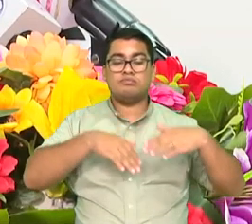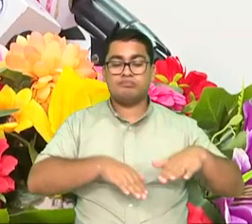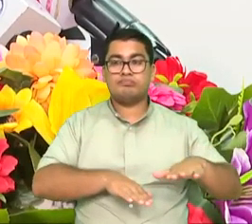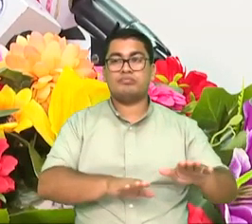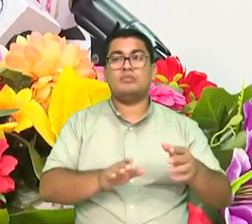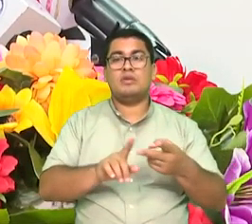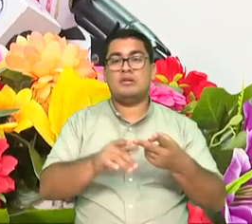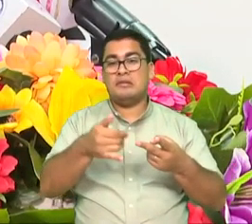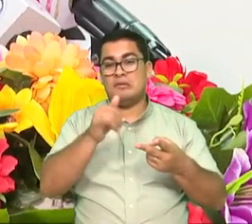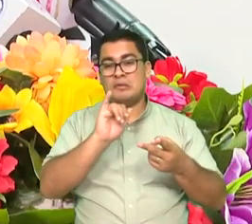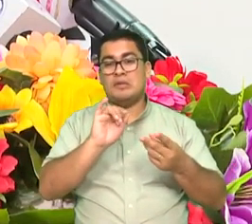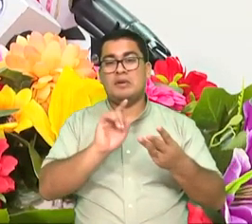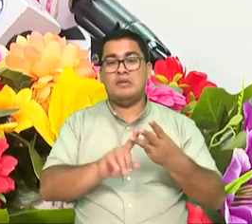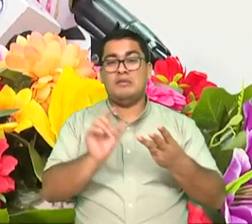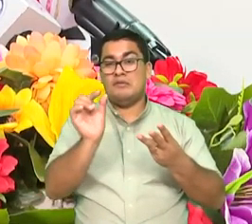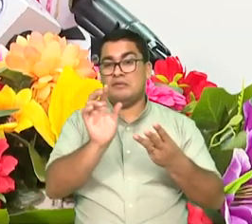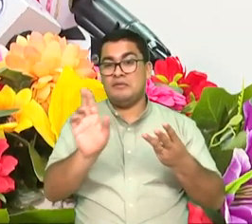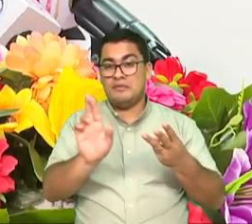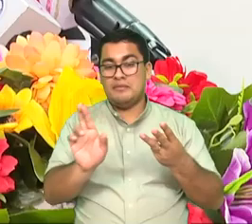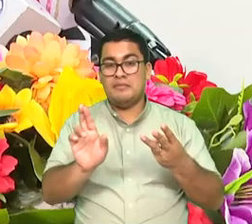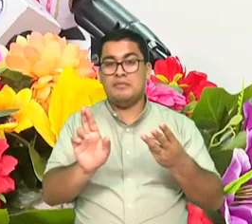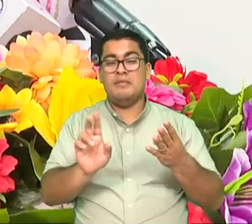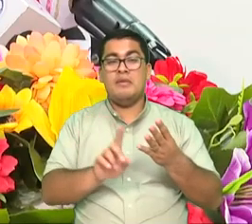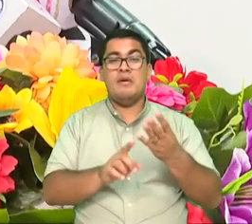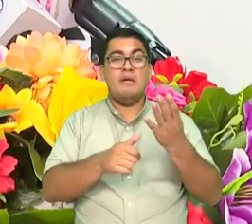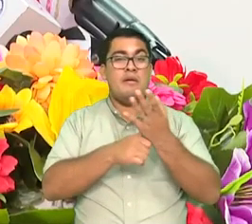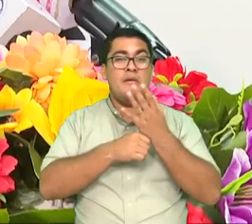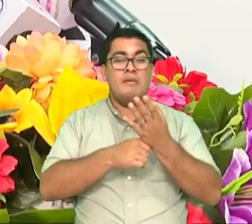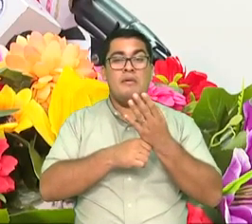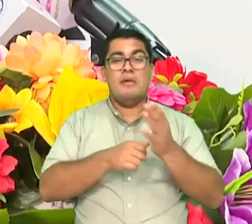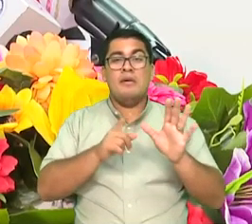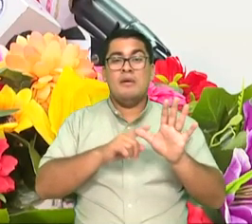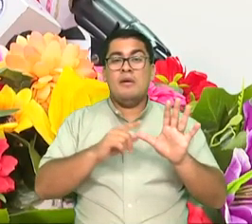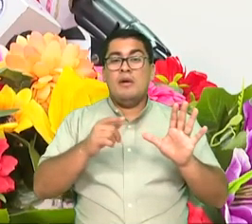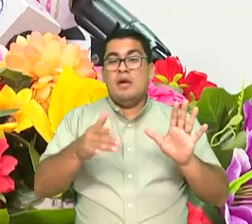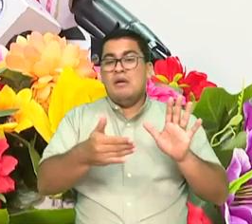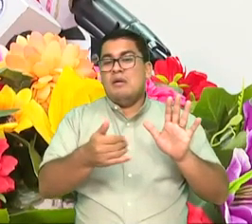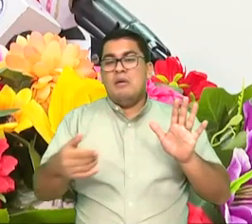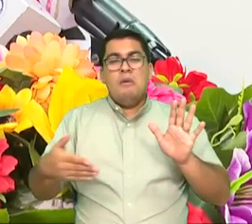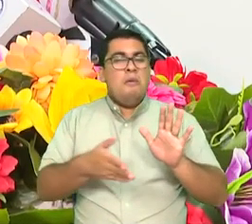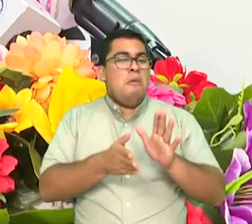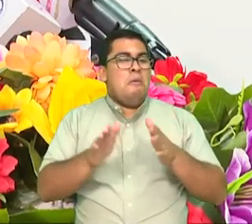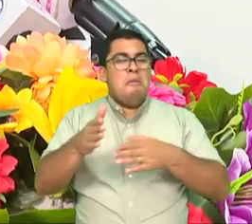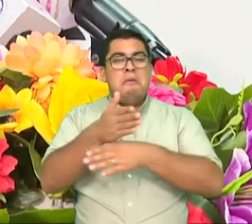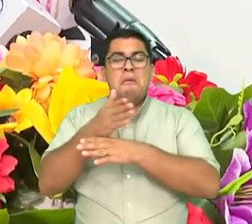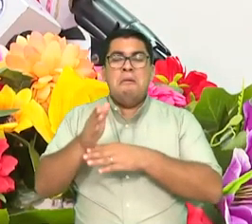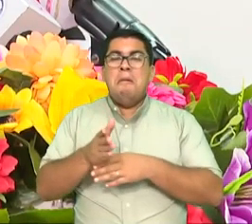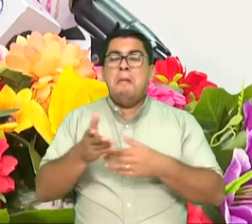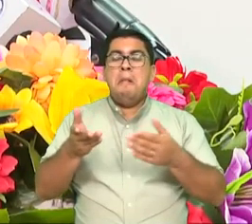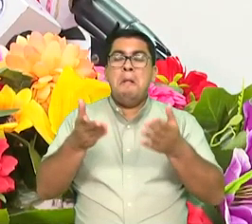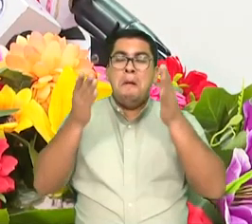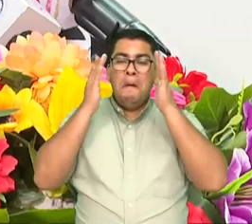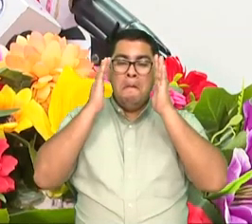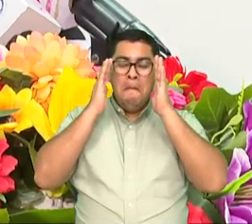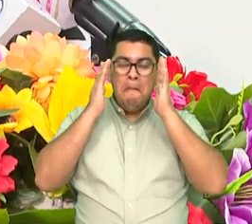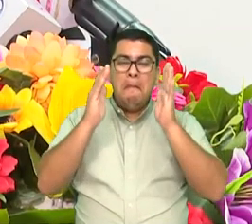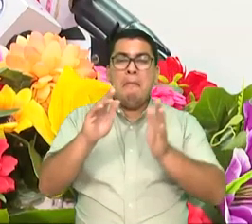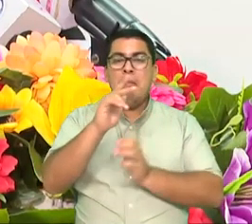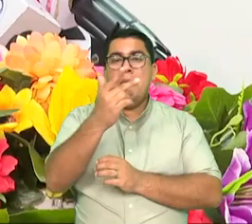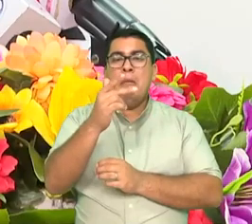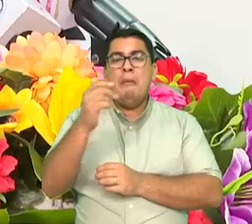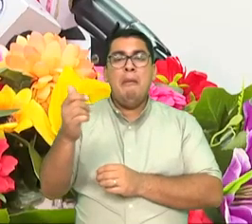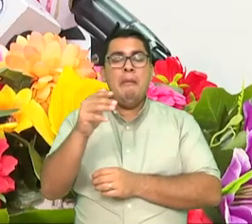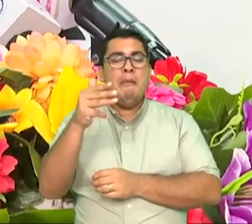licores, frijoles, carnes y mariscos. atendimos